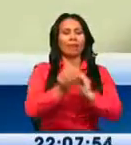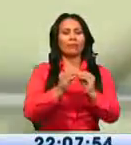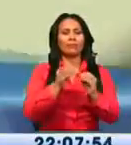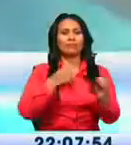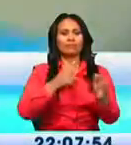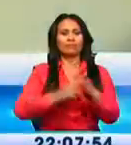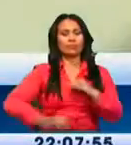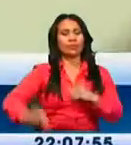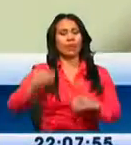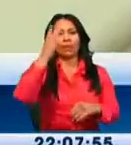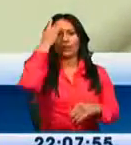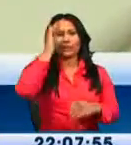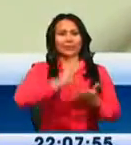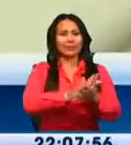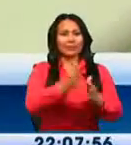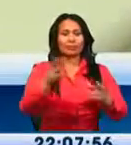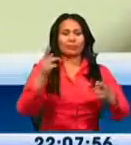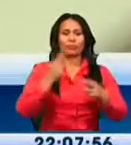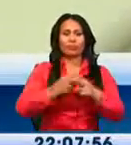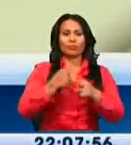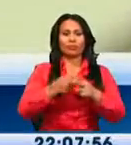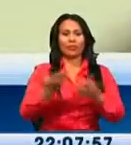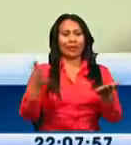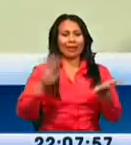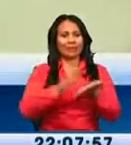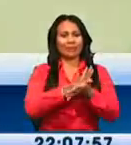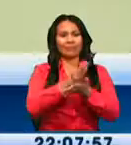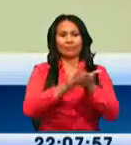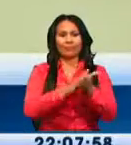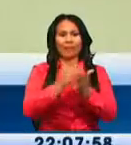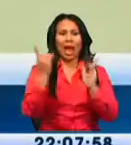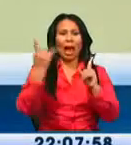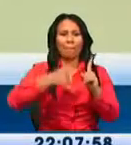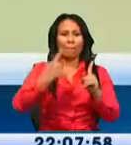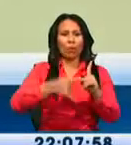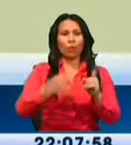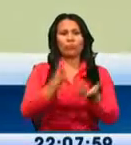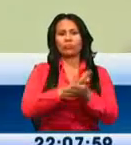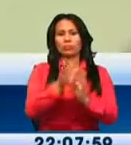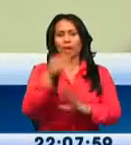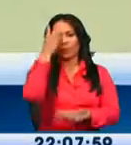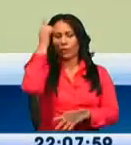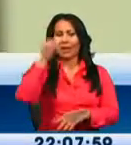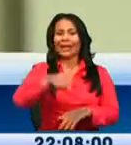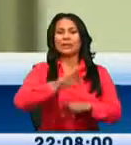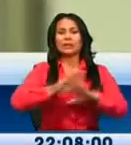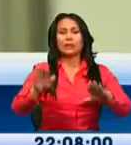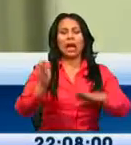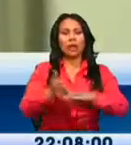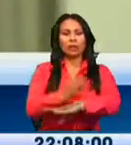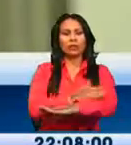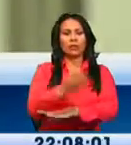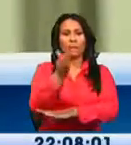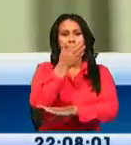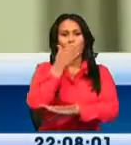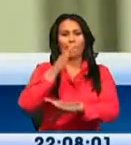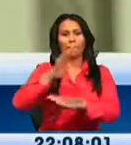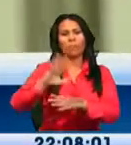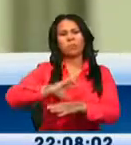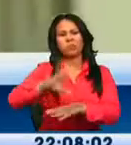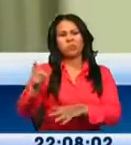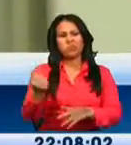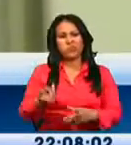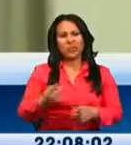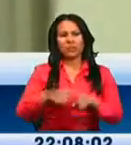sabía los nombres de él, ni los alias, ni nada, porque él estaba por otro caso. ¿Y hace cuánto tiempo él fue detenido por este otro caso? En el